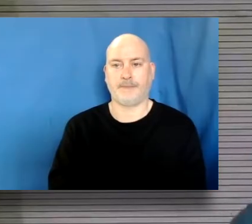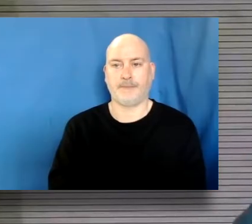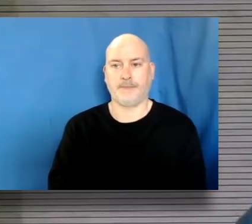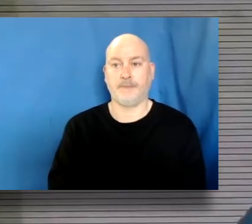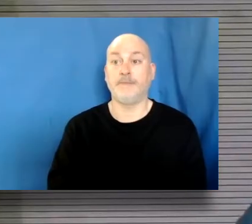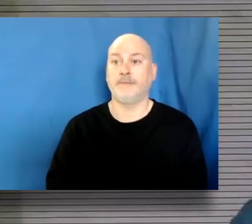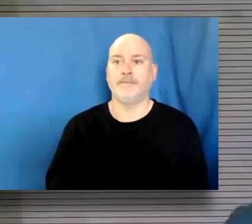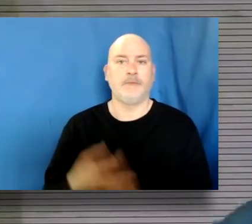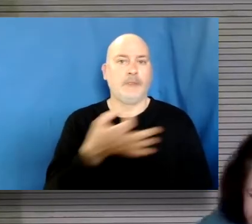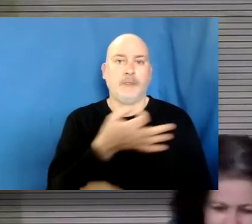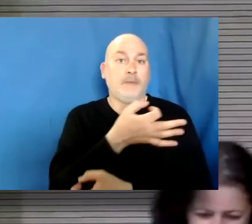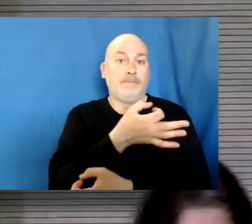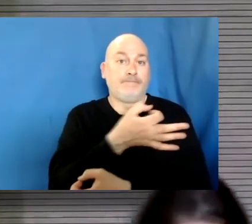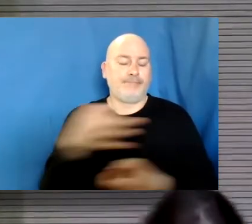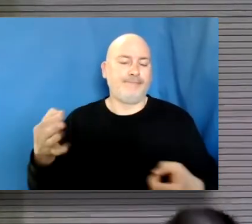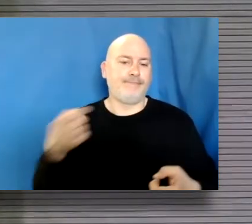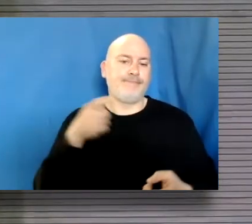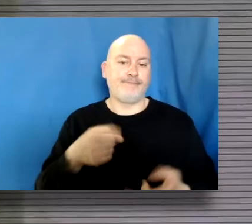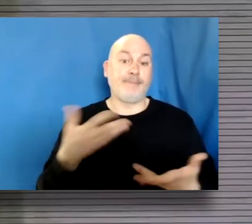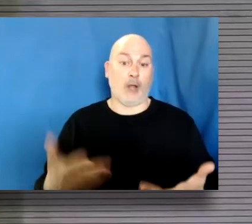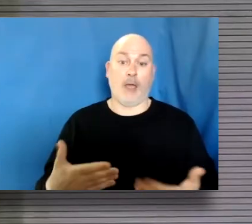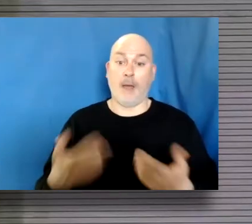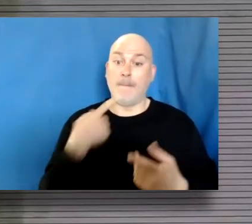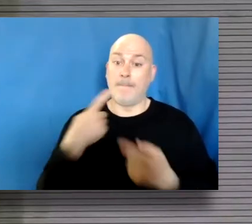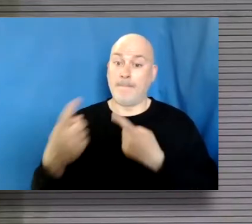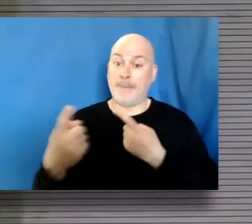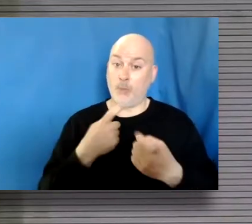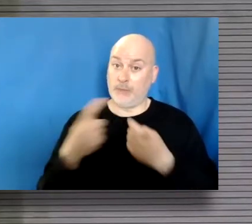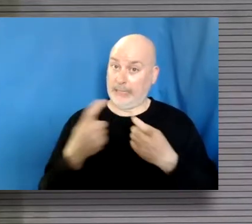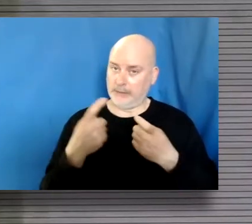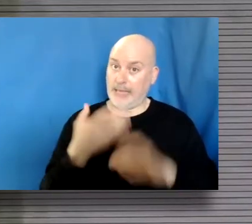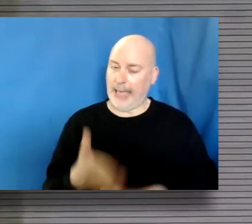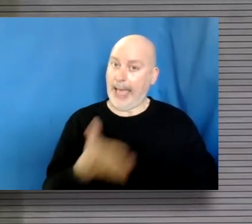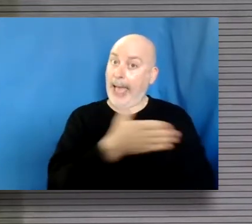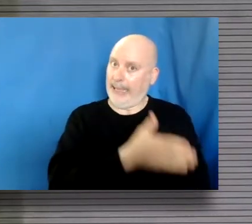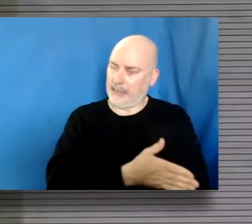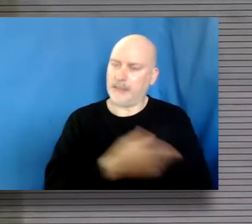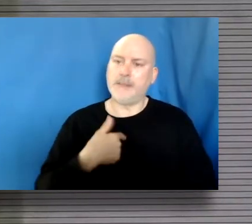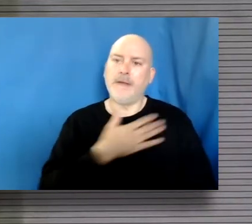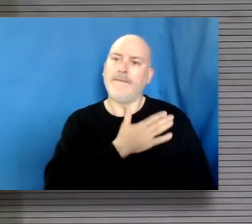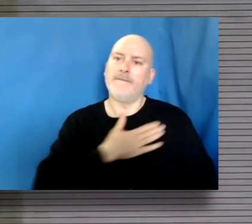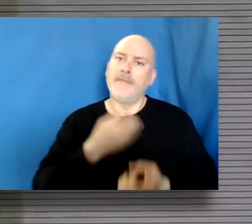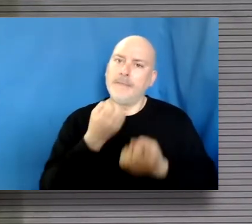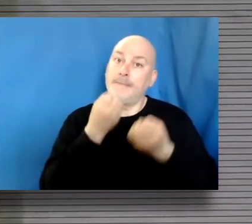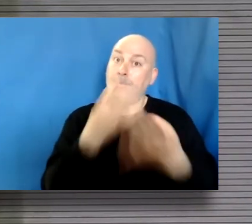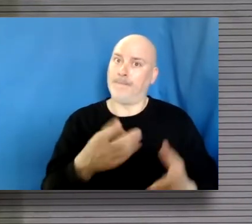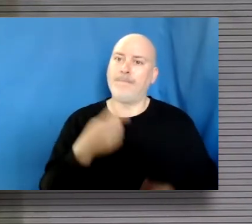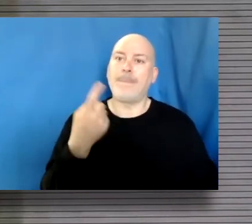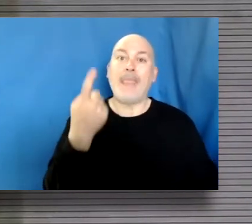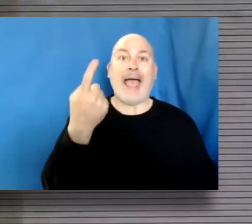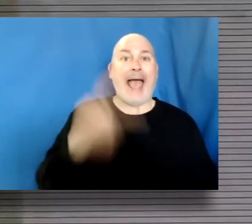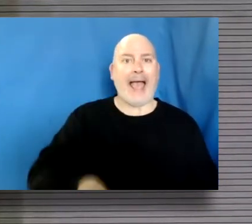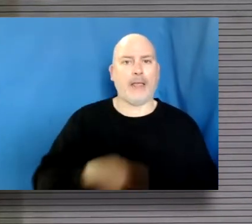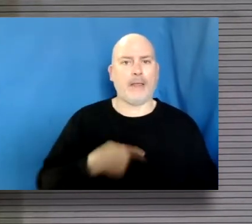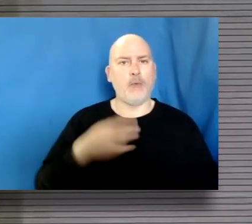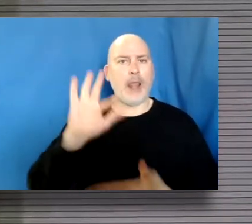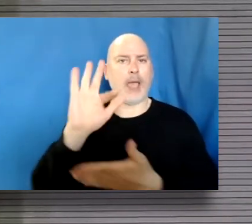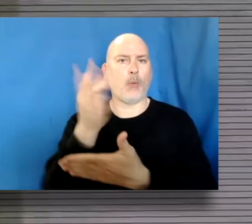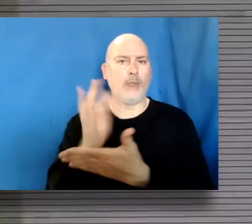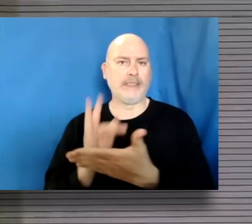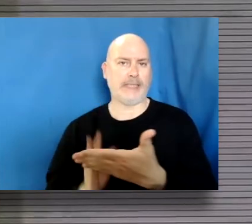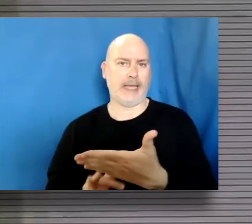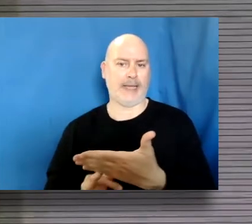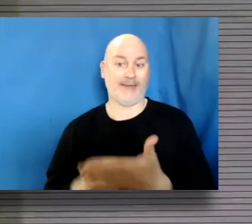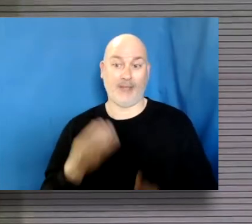Perfecto, pues antes de pasar a la ronda de preguntas, queremos comentaros que existe una encuesta que podéis acceder a través del